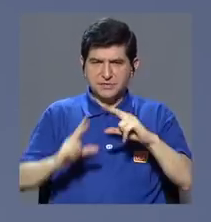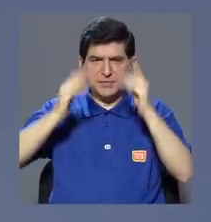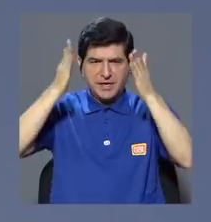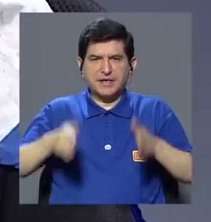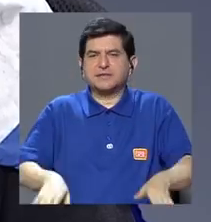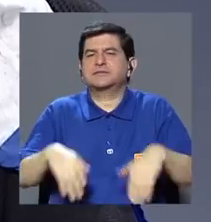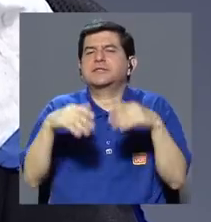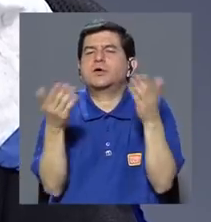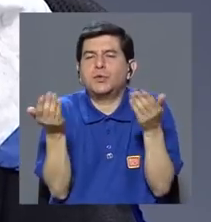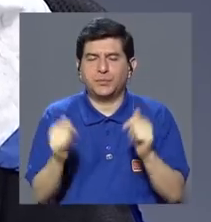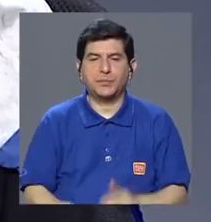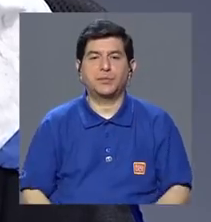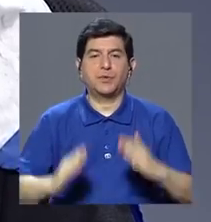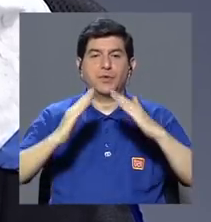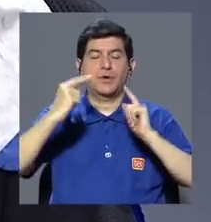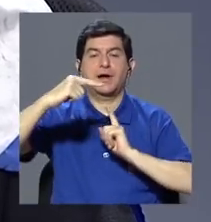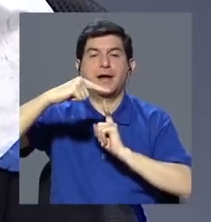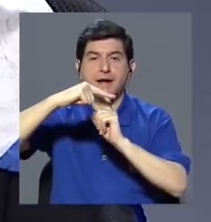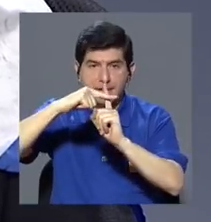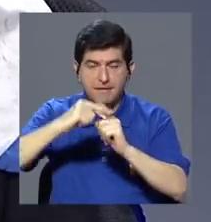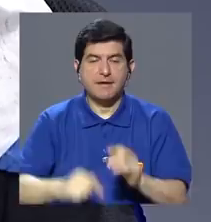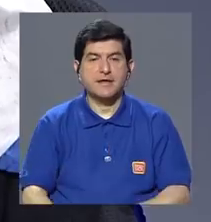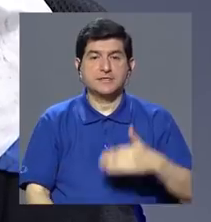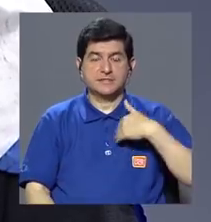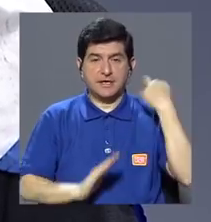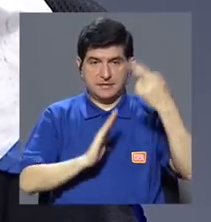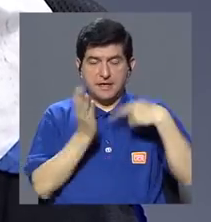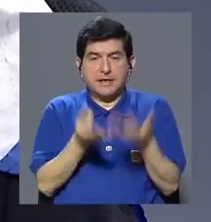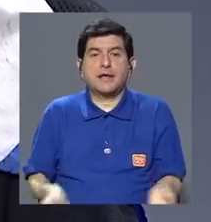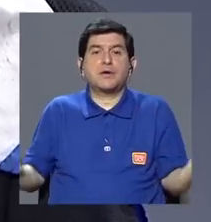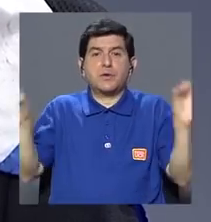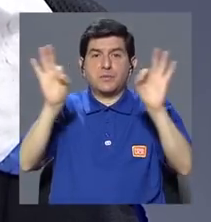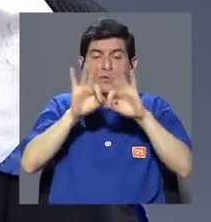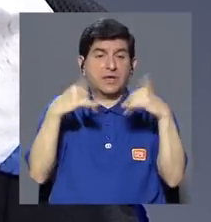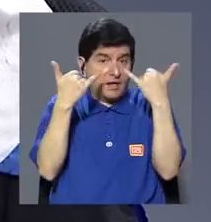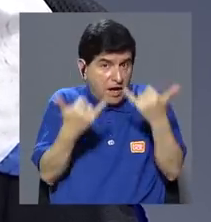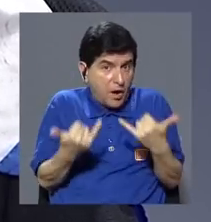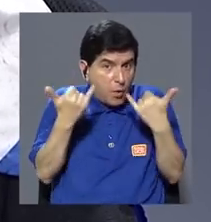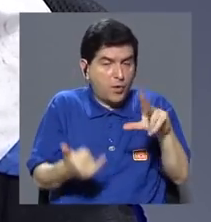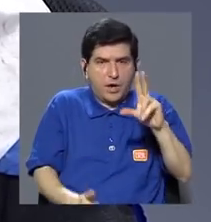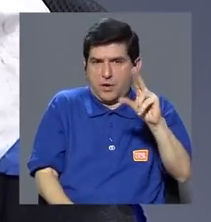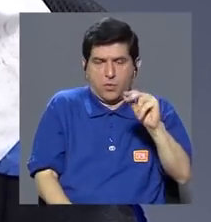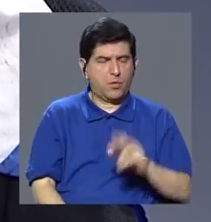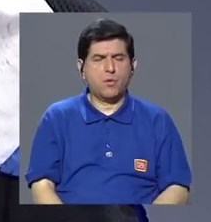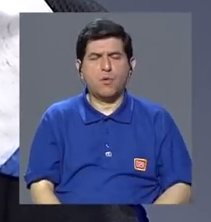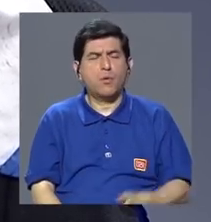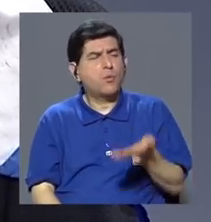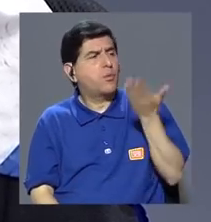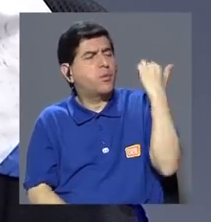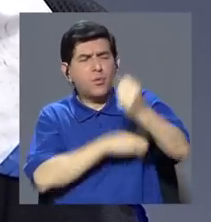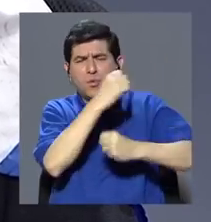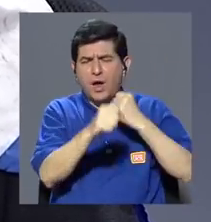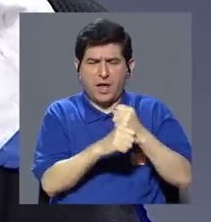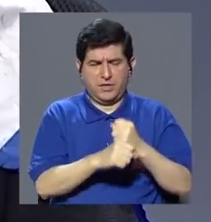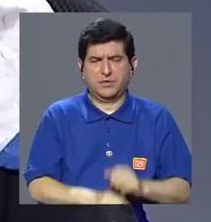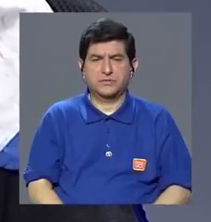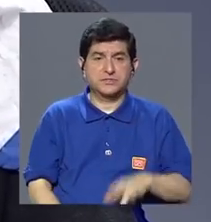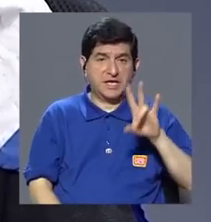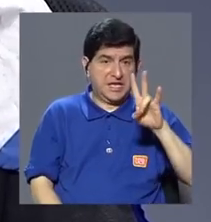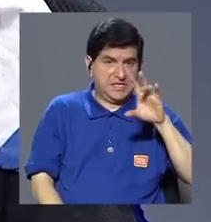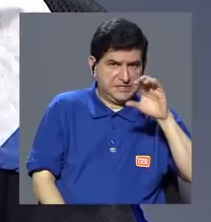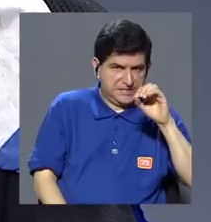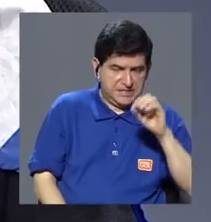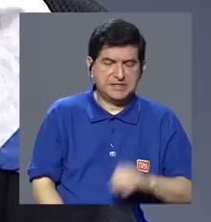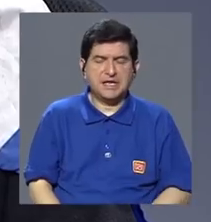nicaragüenses si la iglesia ha jugado un papel importante no ahorita sino desde años atrás en los años 70 fue